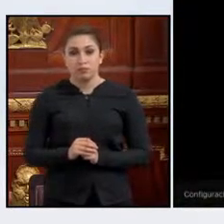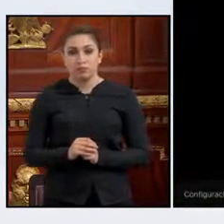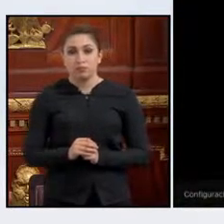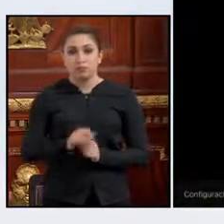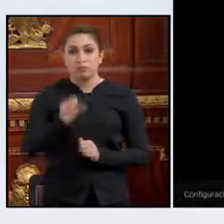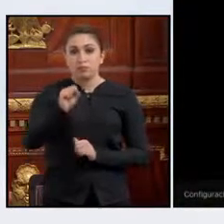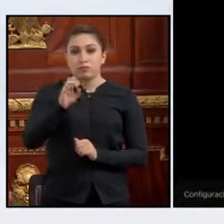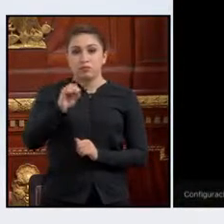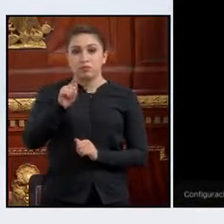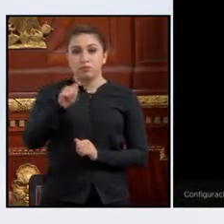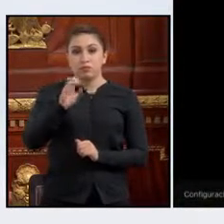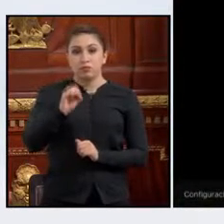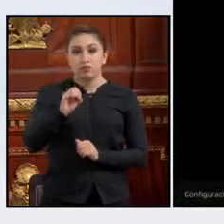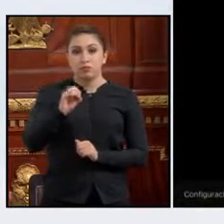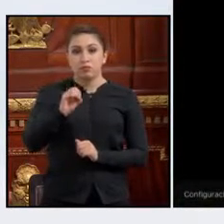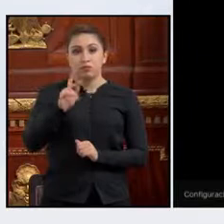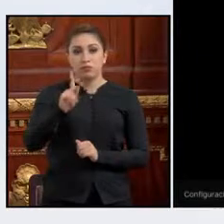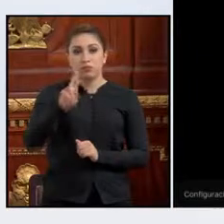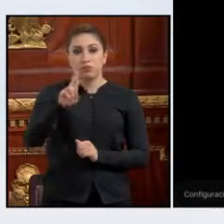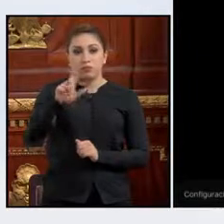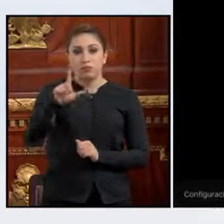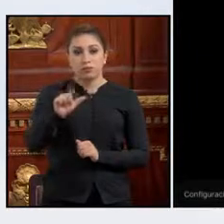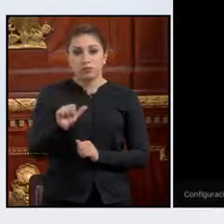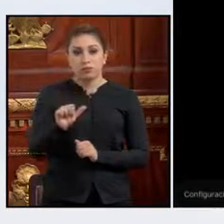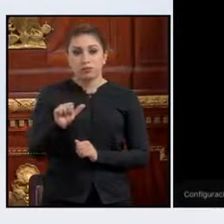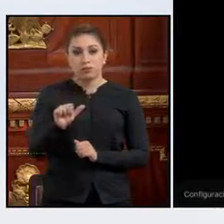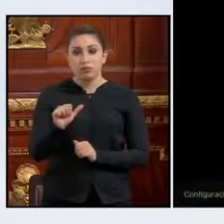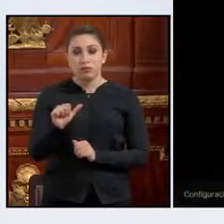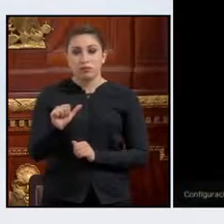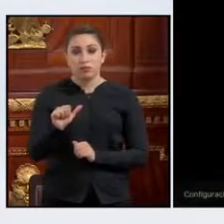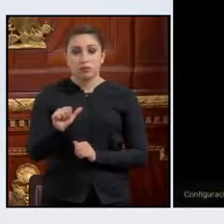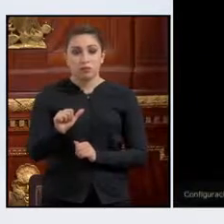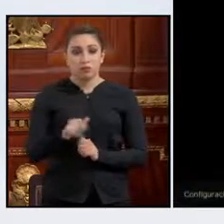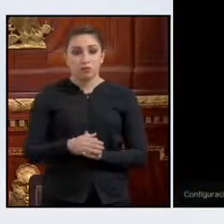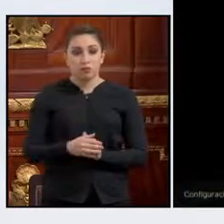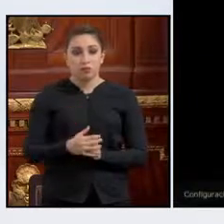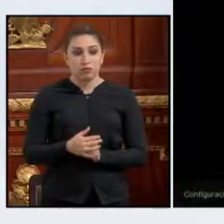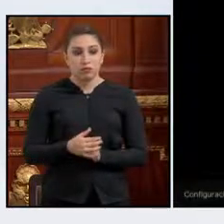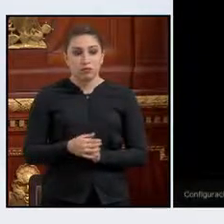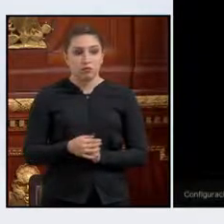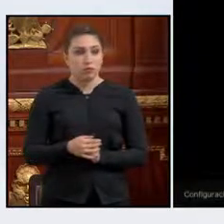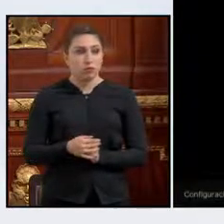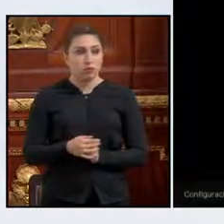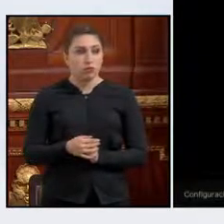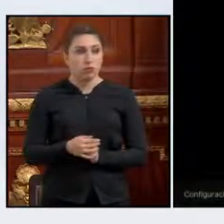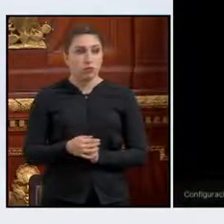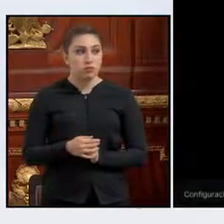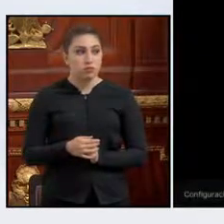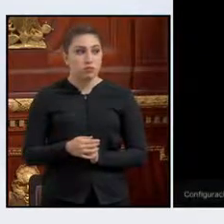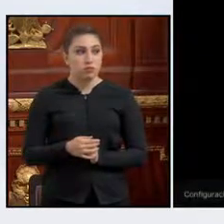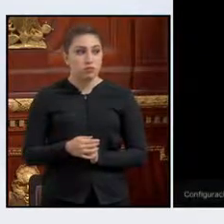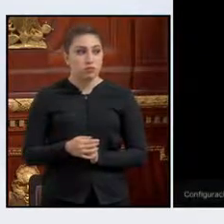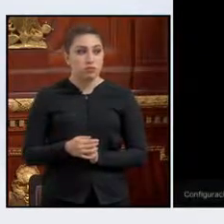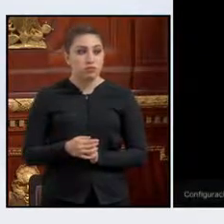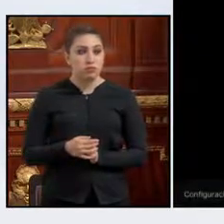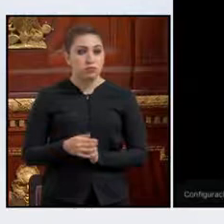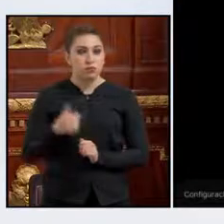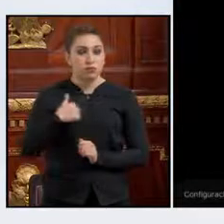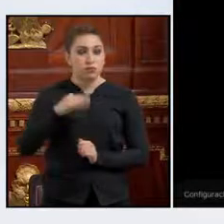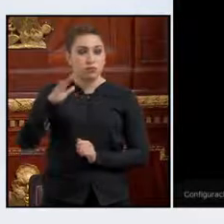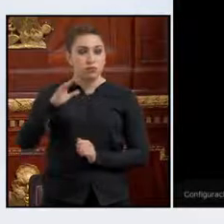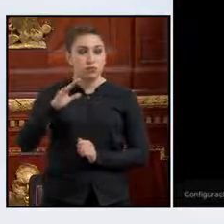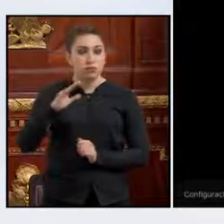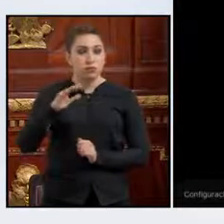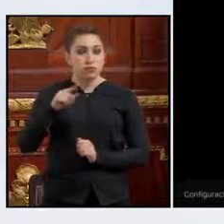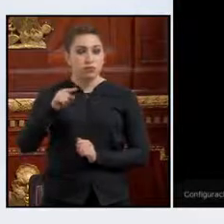Soto Maldonado, Paula Adriana. Cuando digan falta alguna o algún diputado, me avisas. Soto Maldonado, Paula Adriana.